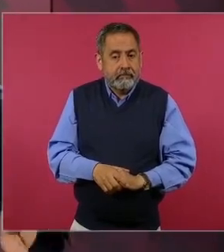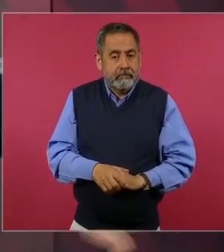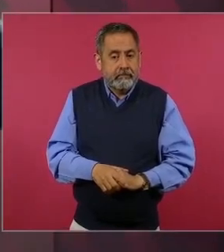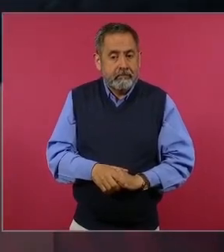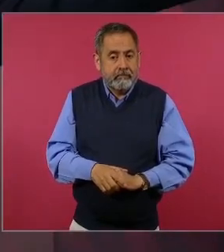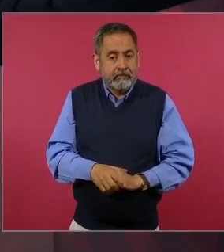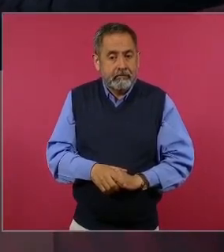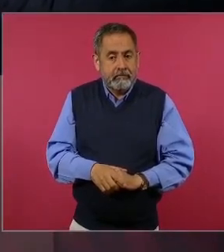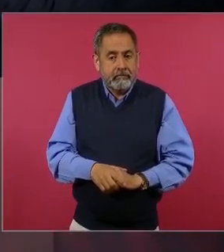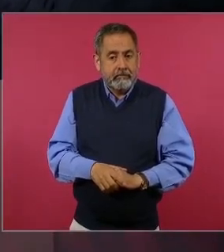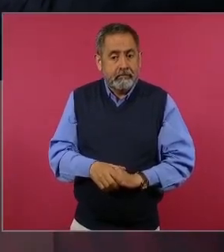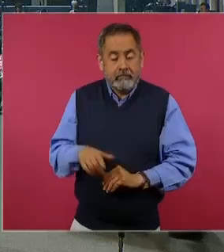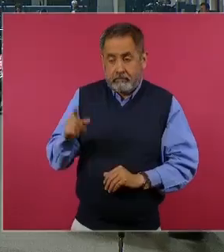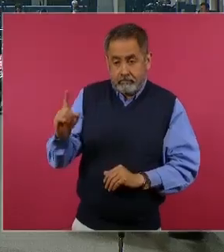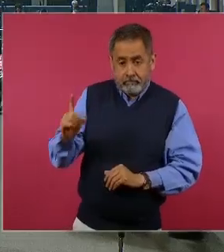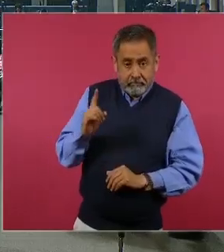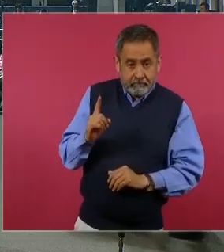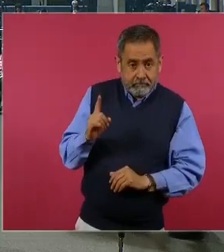empujaron así